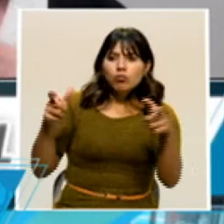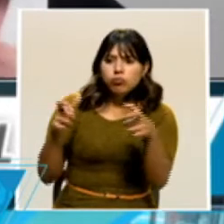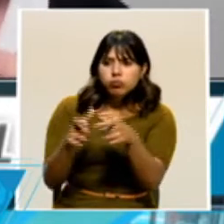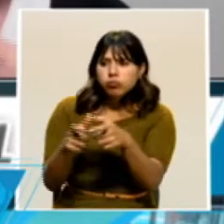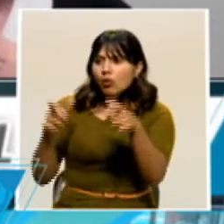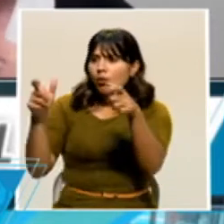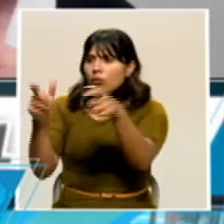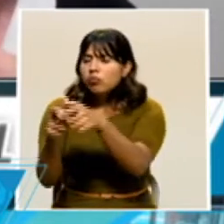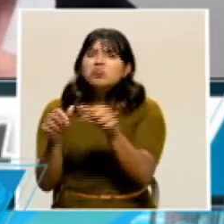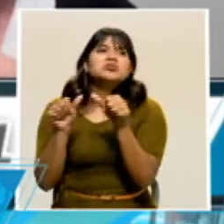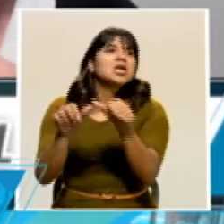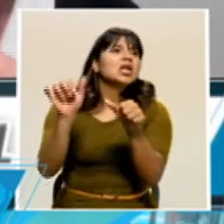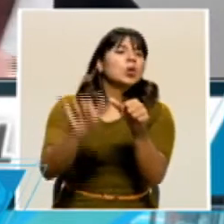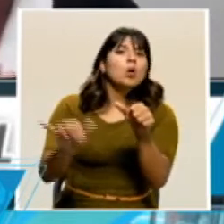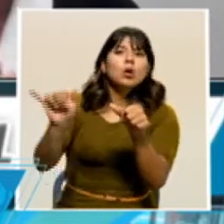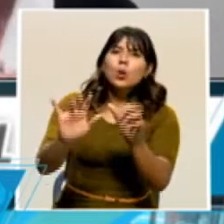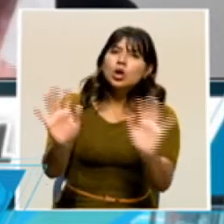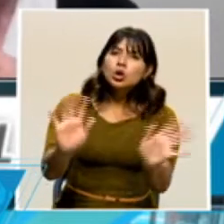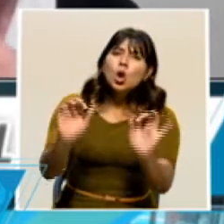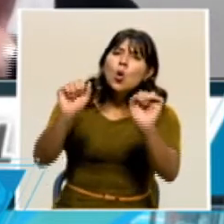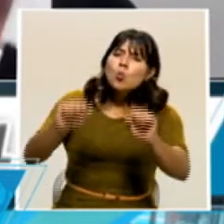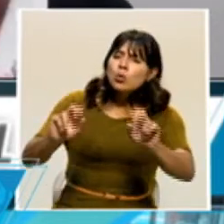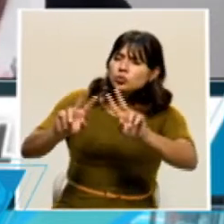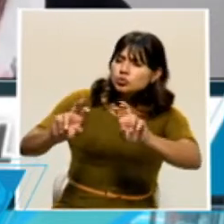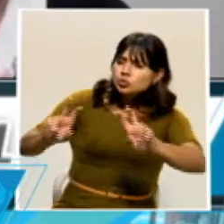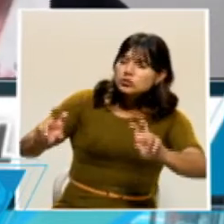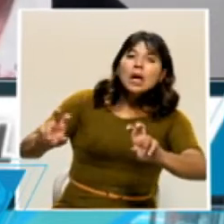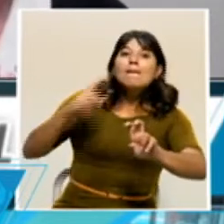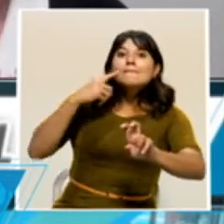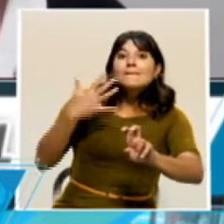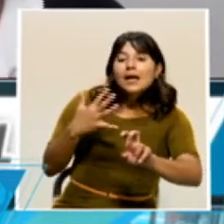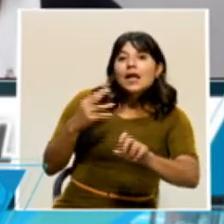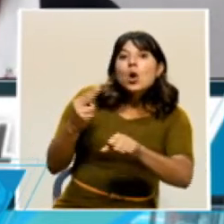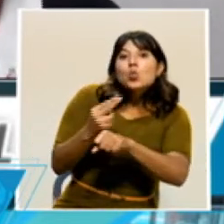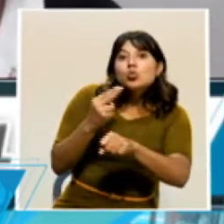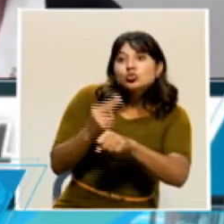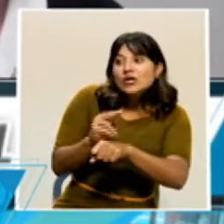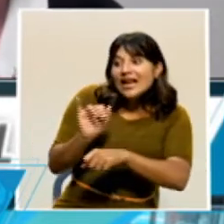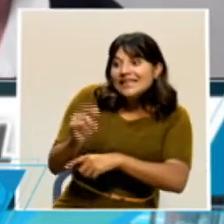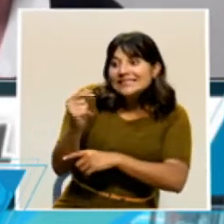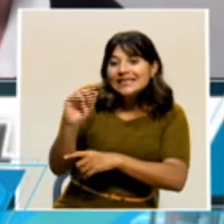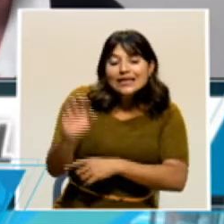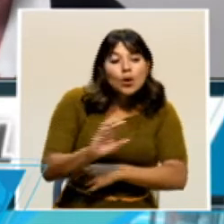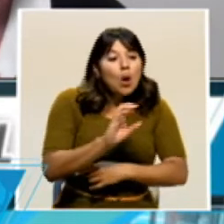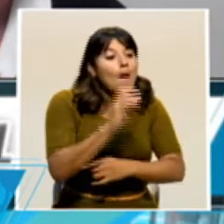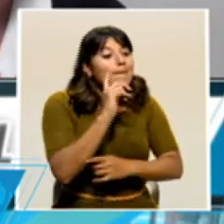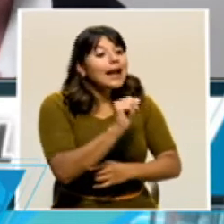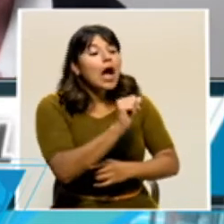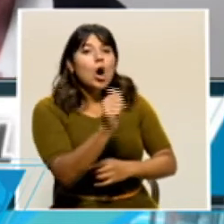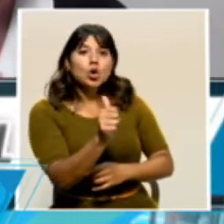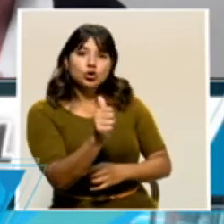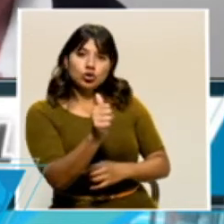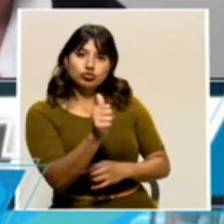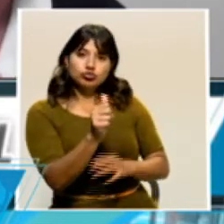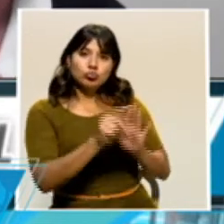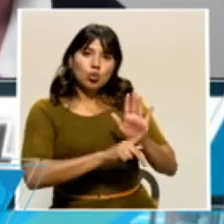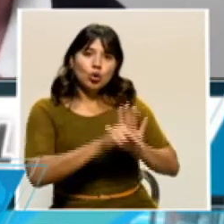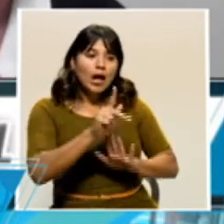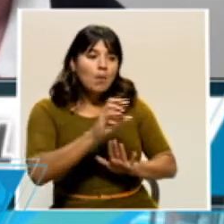y llenar otros espacios, generar otros resultados que ahora requiere la sociedad. Es decir, son